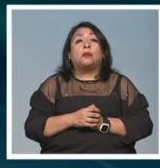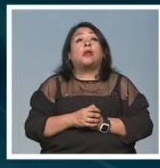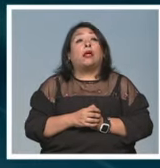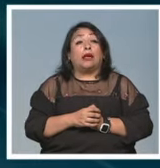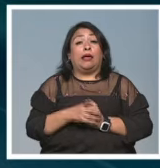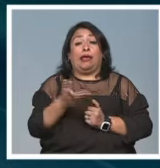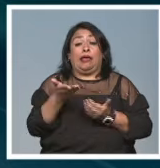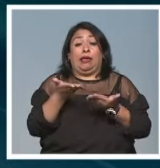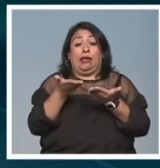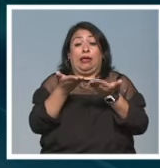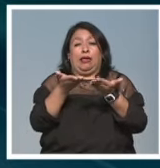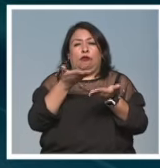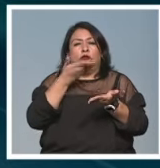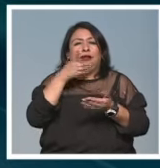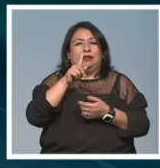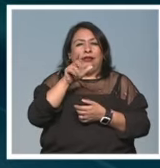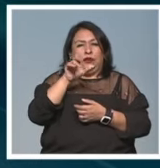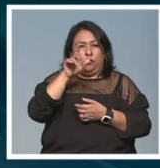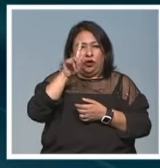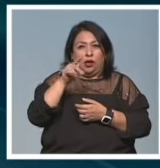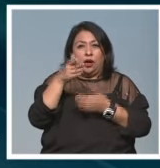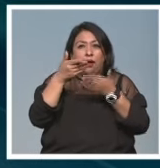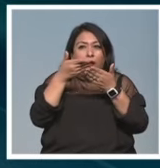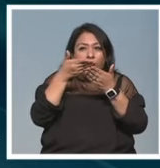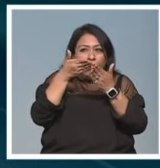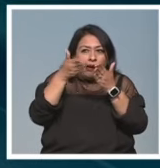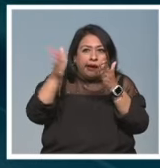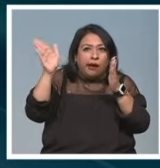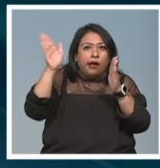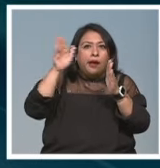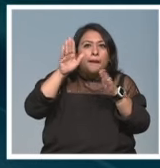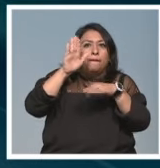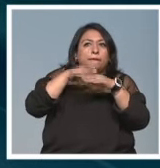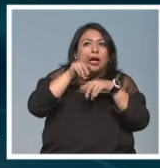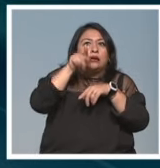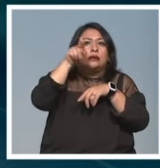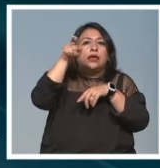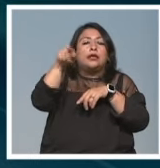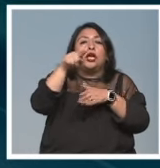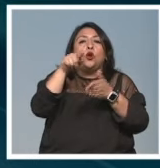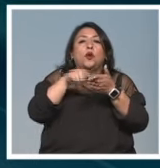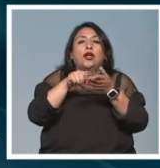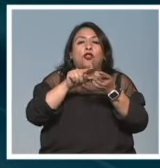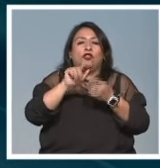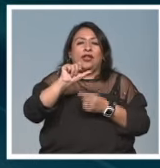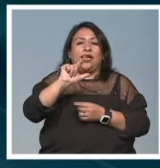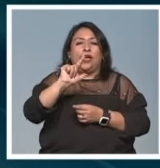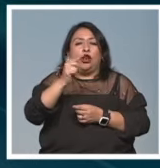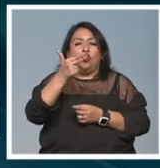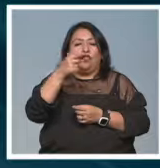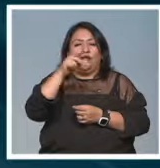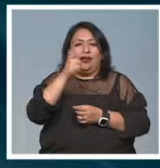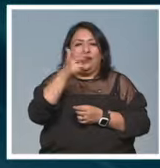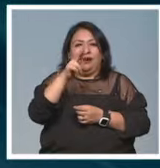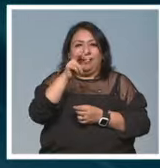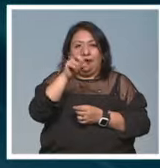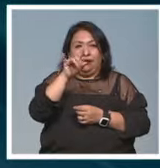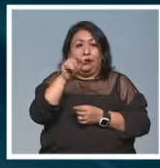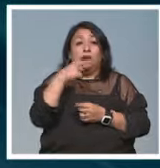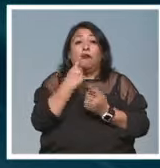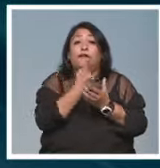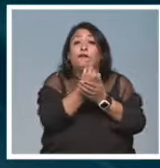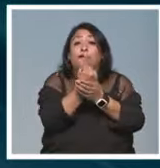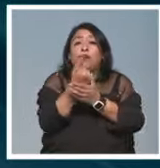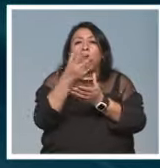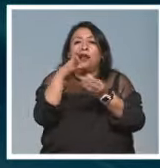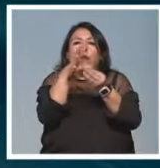En el altar tradicional zapoteca se abre un portal al más allá desde la alhóndiga de Granaditas. Velas,